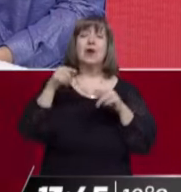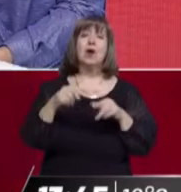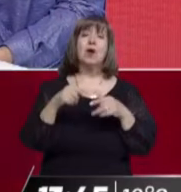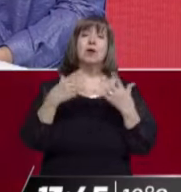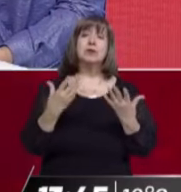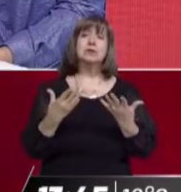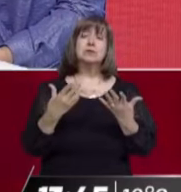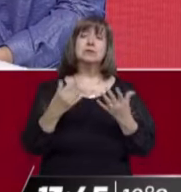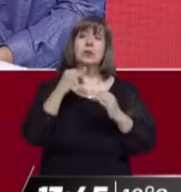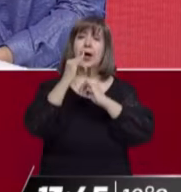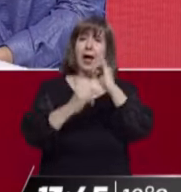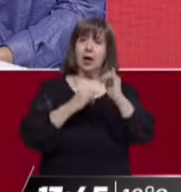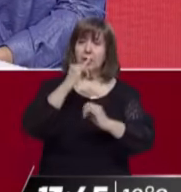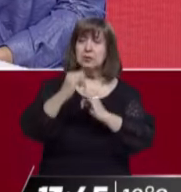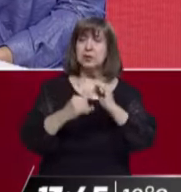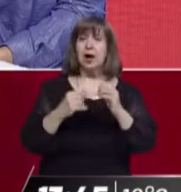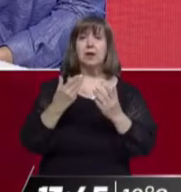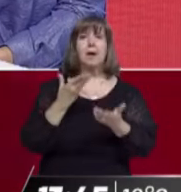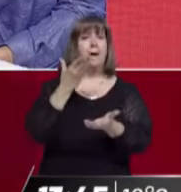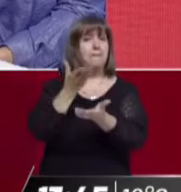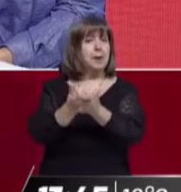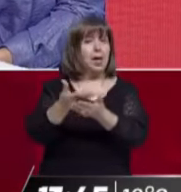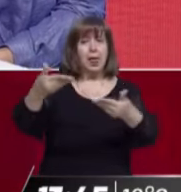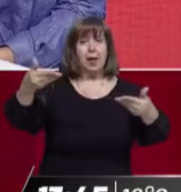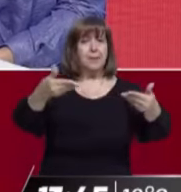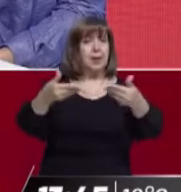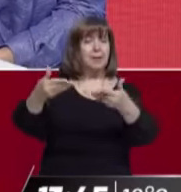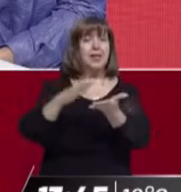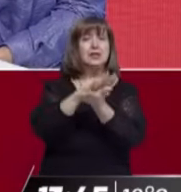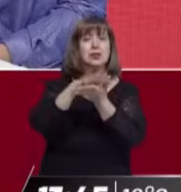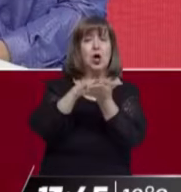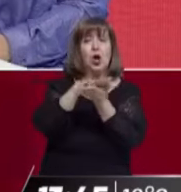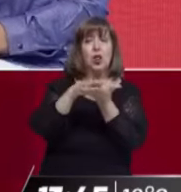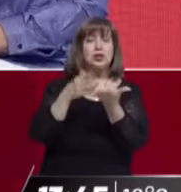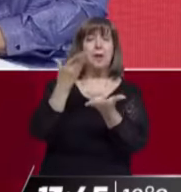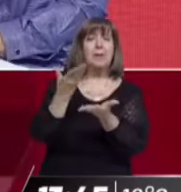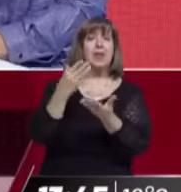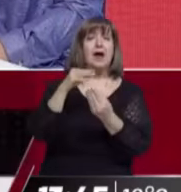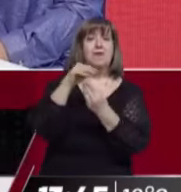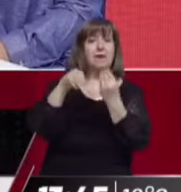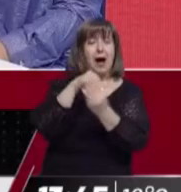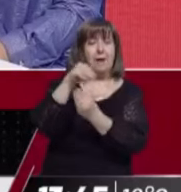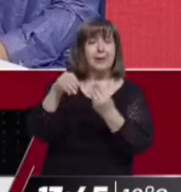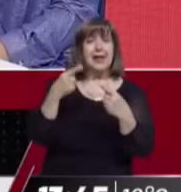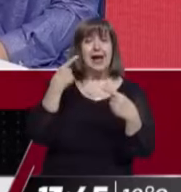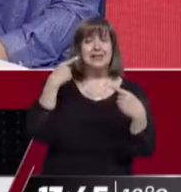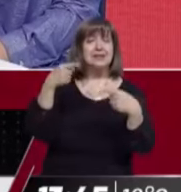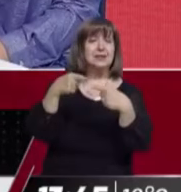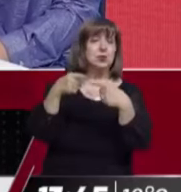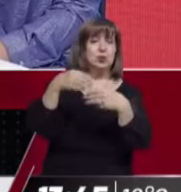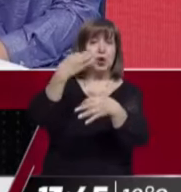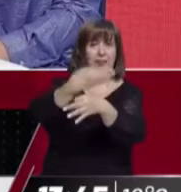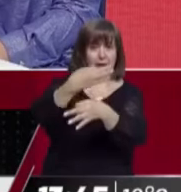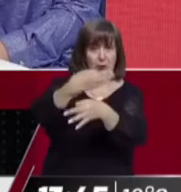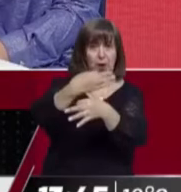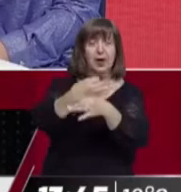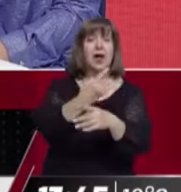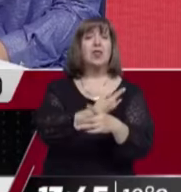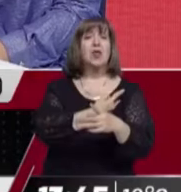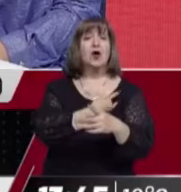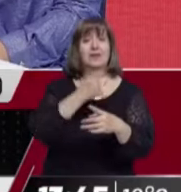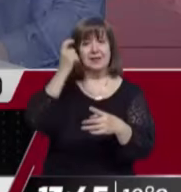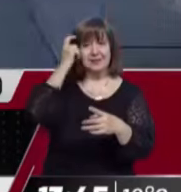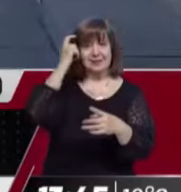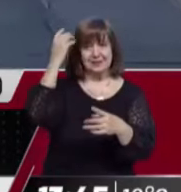Hoy día contarles un poco sobre un reclamo o un pedido de solución por parte de padres y madres de una institución educativa ubicada en la villa cabecera de